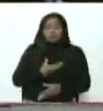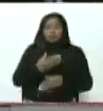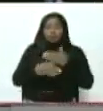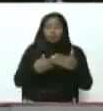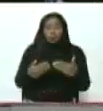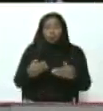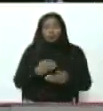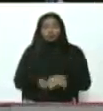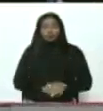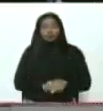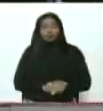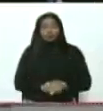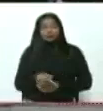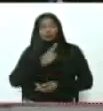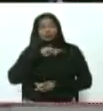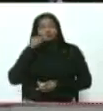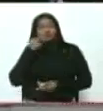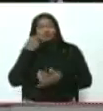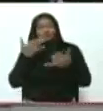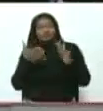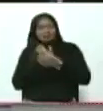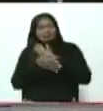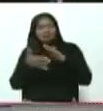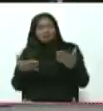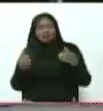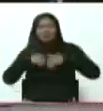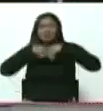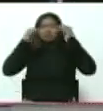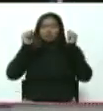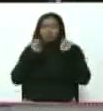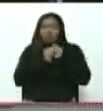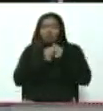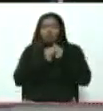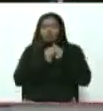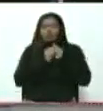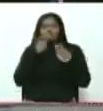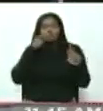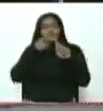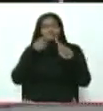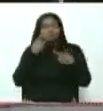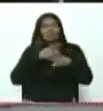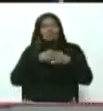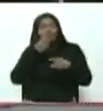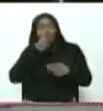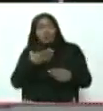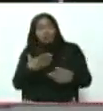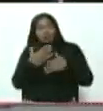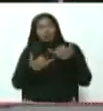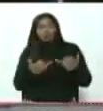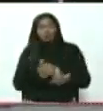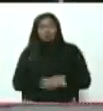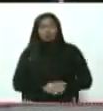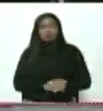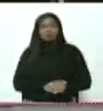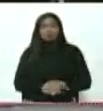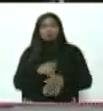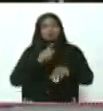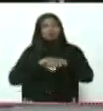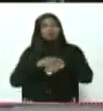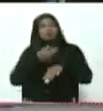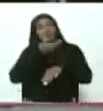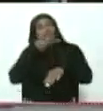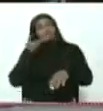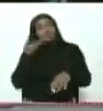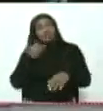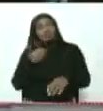alcaldesas, no queda otra que decir que Anzoátegui, para Anzoátegui vienen tiempos buenos, vienen tiempos mejores, vienen